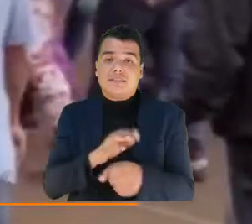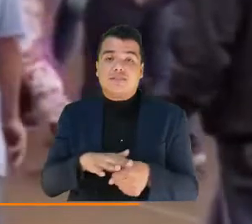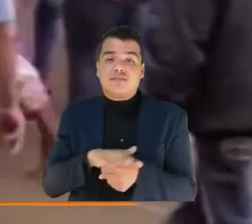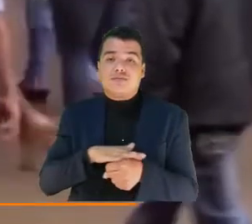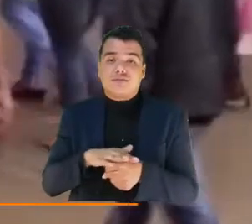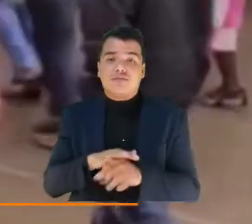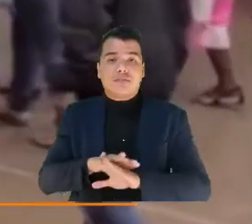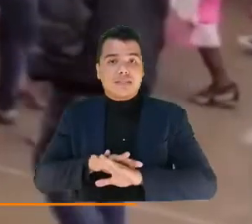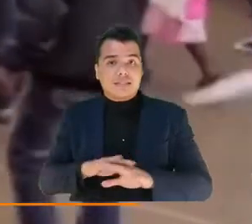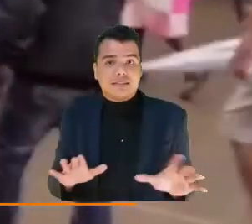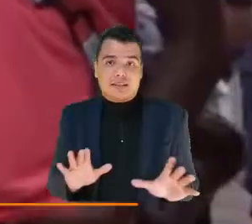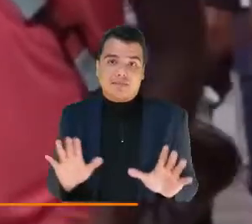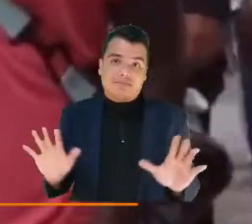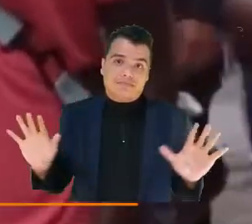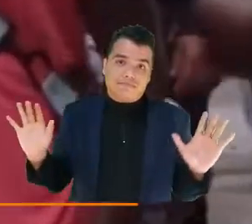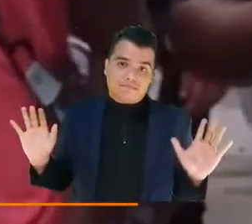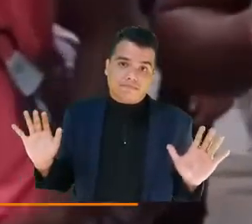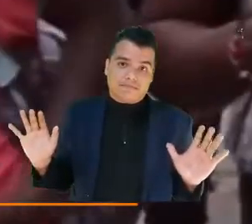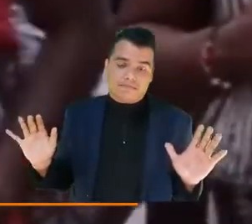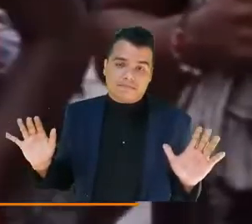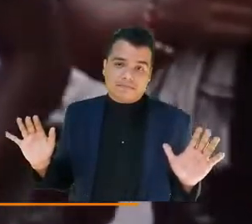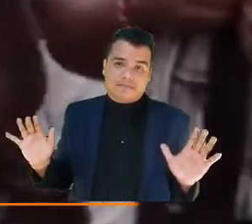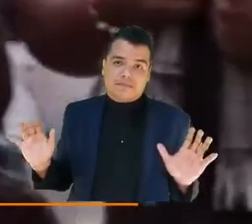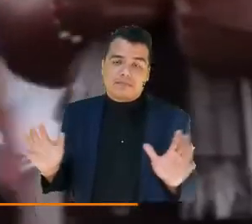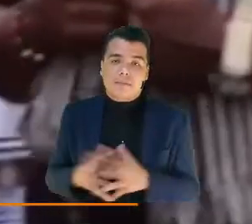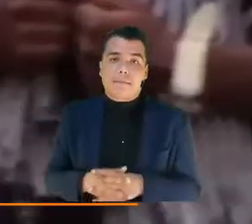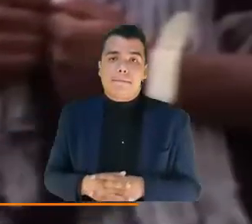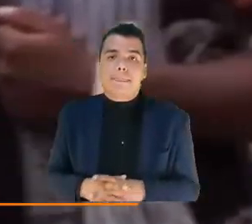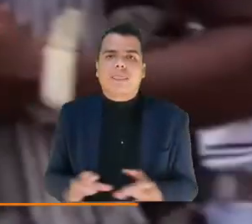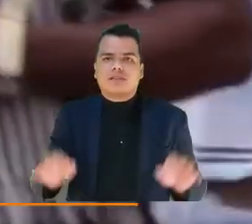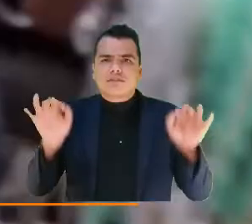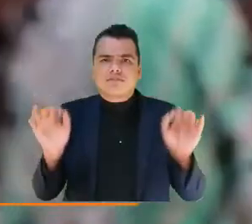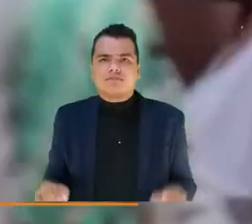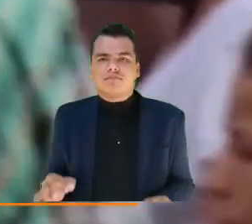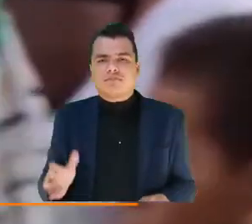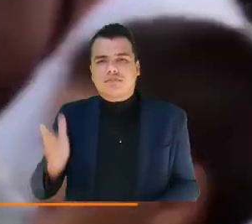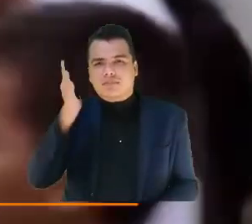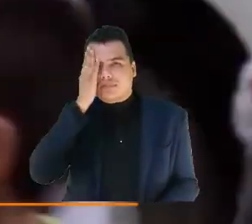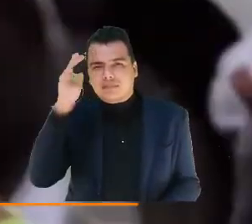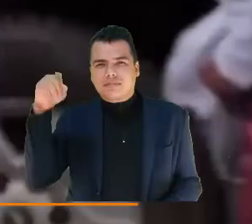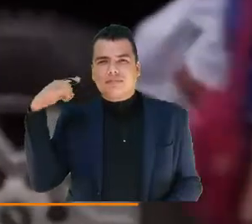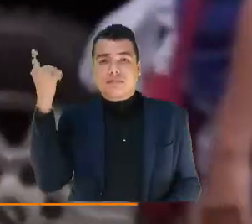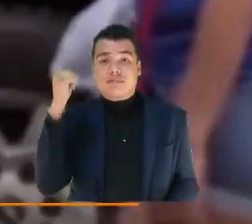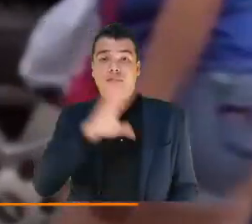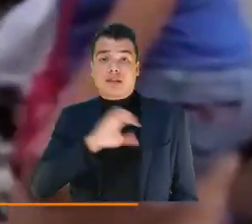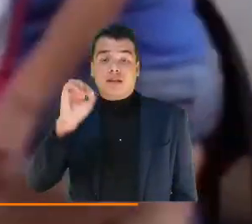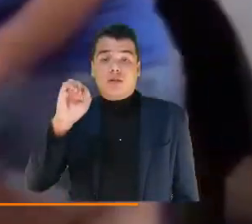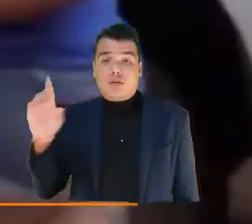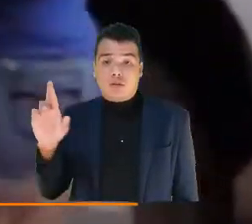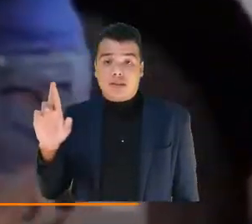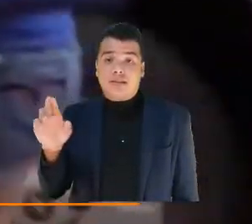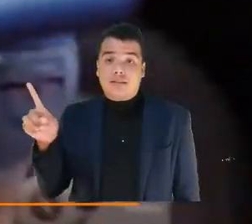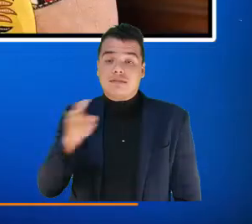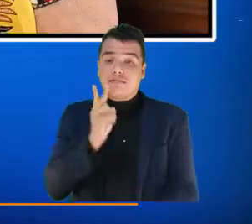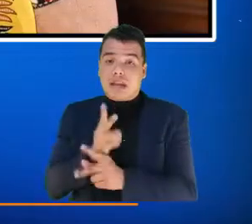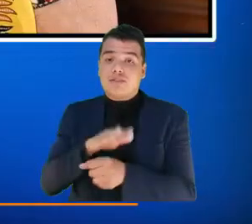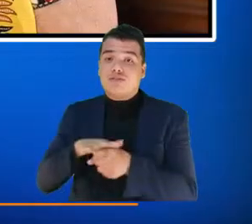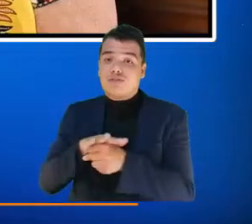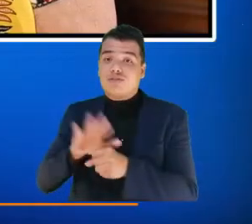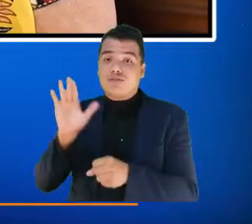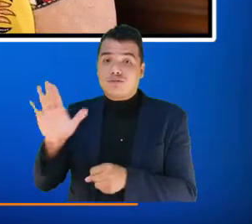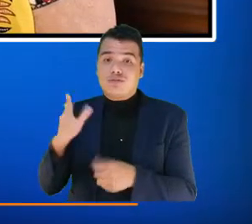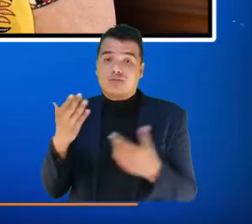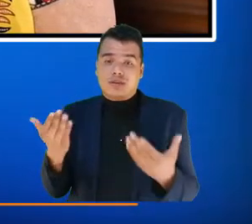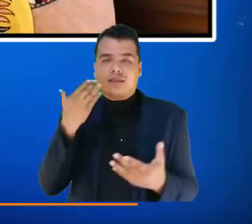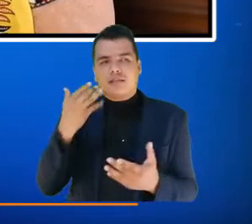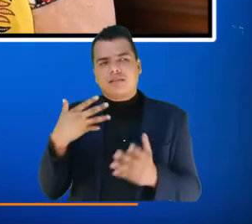aquí regresan y regresan a enterrar sus hijos, ¿no? Eso es lo que pasa aquí en el oriente de Cali, en el Agua Blanca. Las